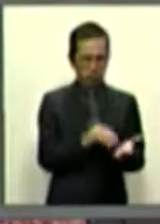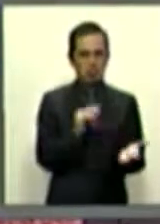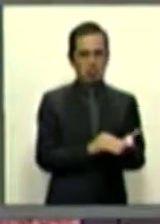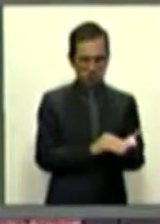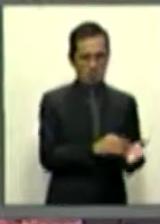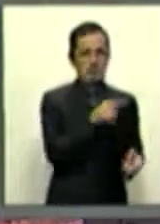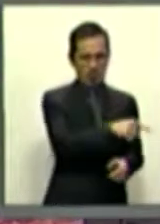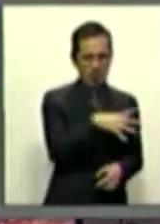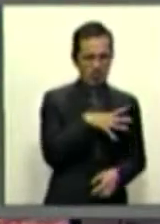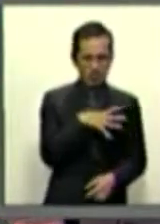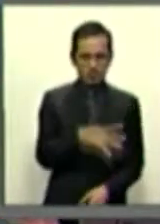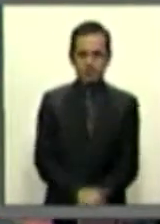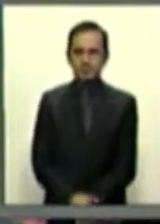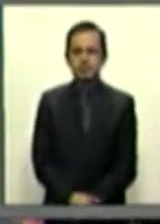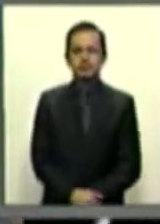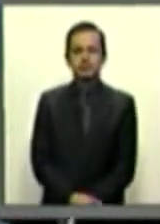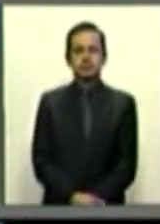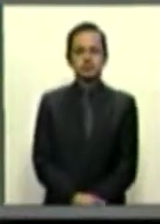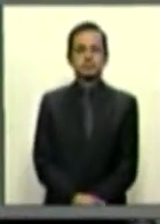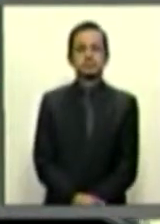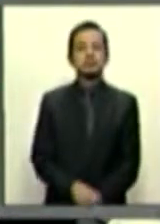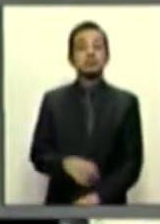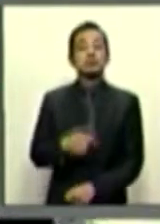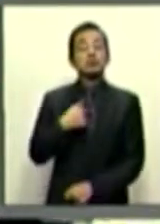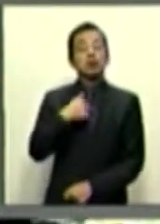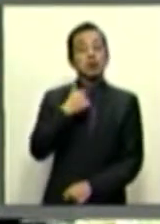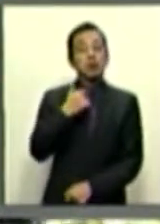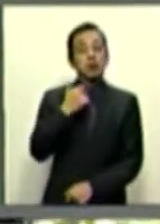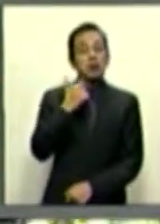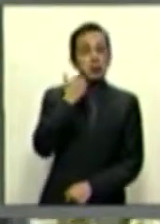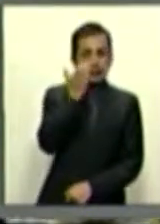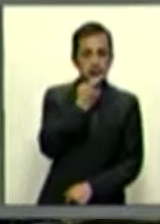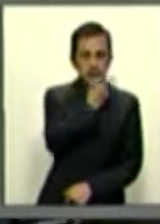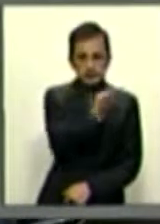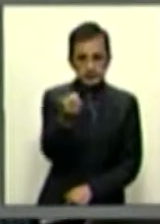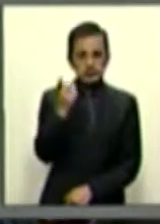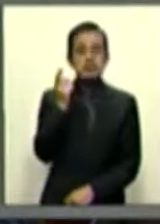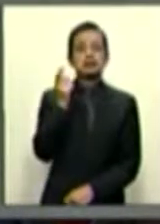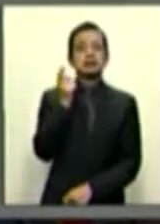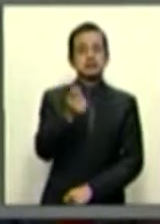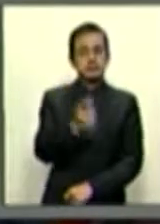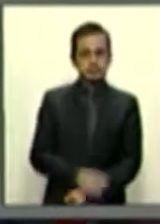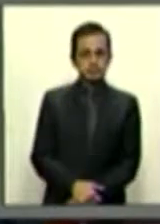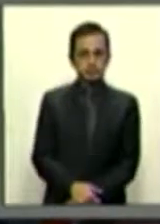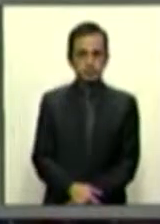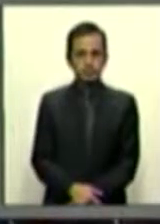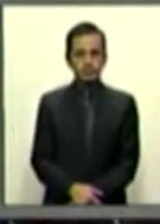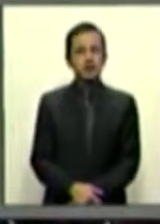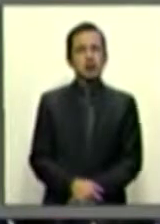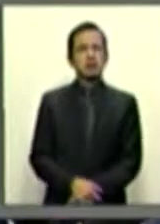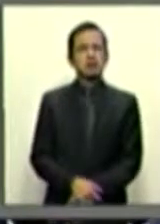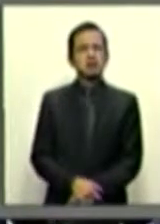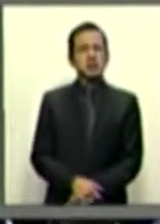día. Quiero mencionar que cuando se plantea entre festejo